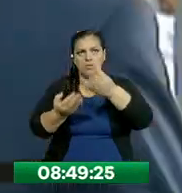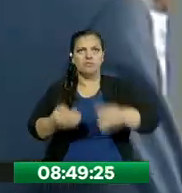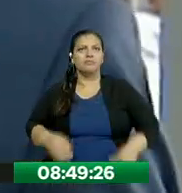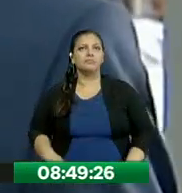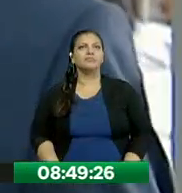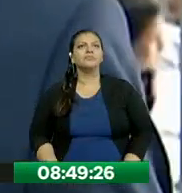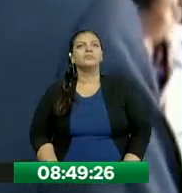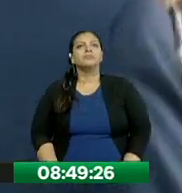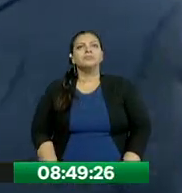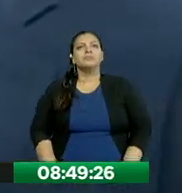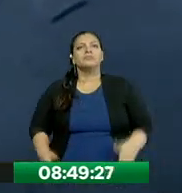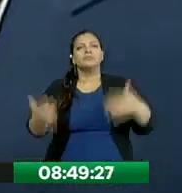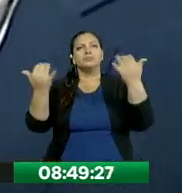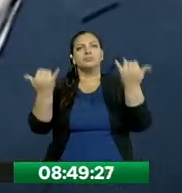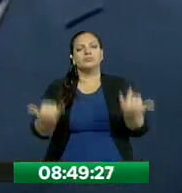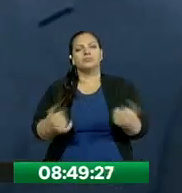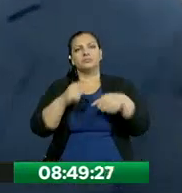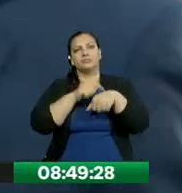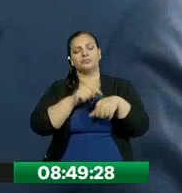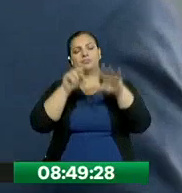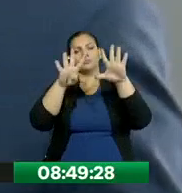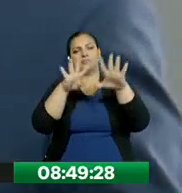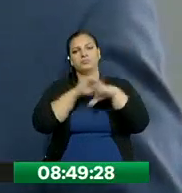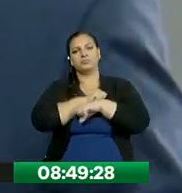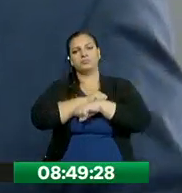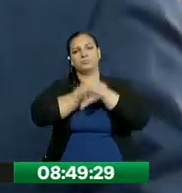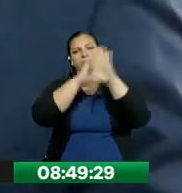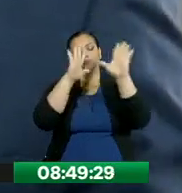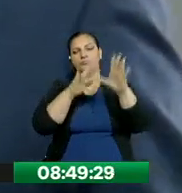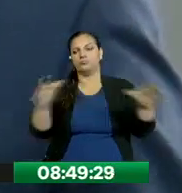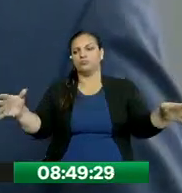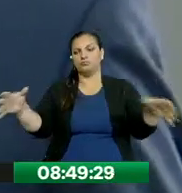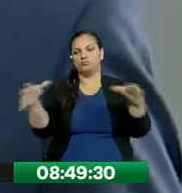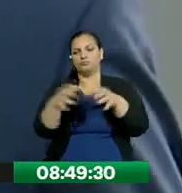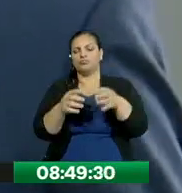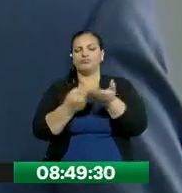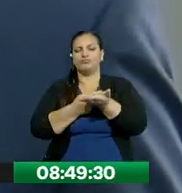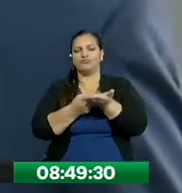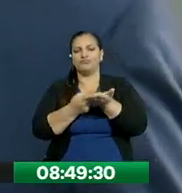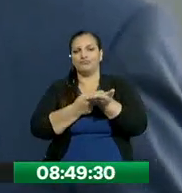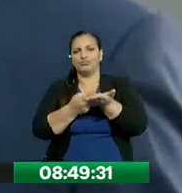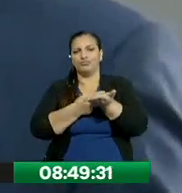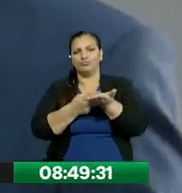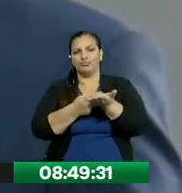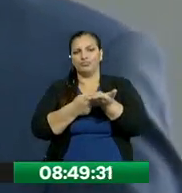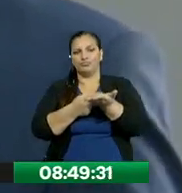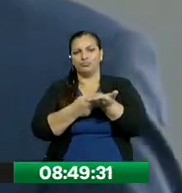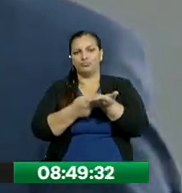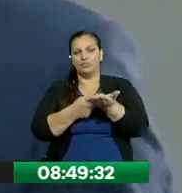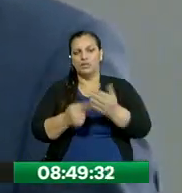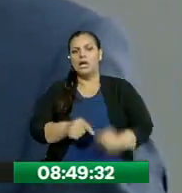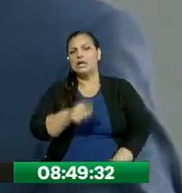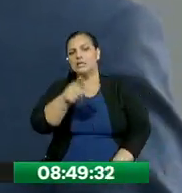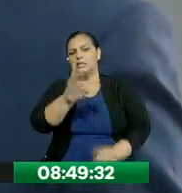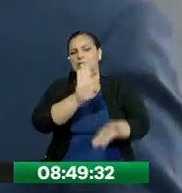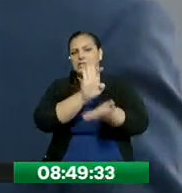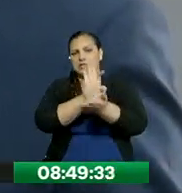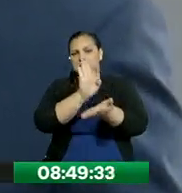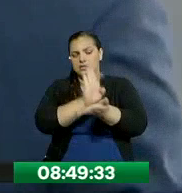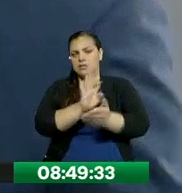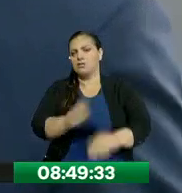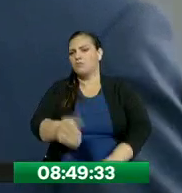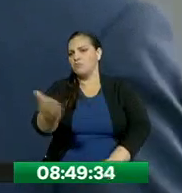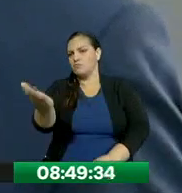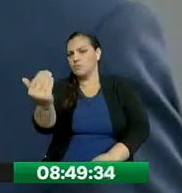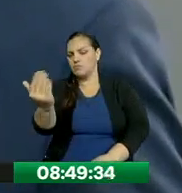hemos vuelto a reinstalar a las 9 de la mañana y estamos todavía, en este caso, con los testimonios de algunos testigos de la fiscalía, tanto peritos de la